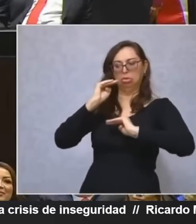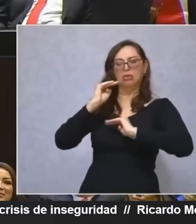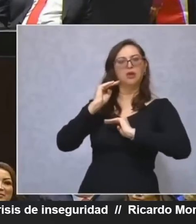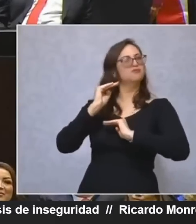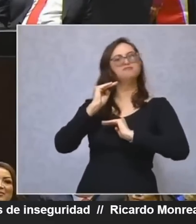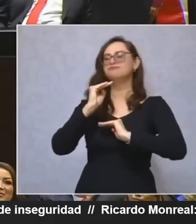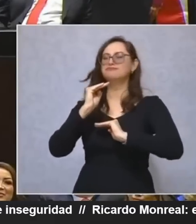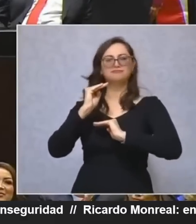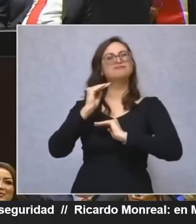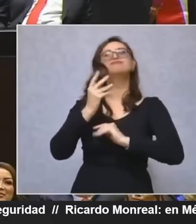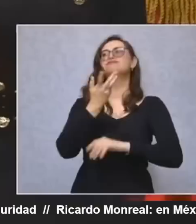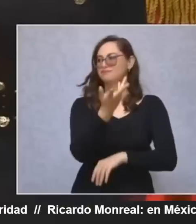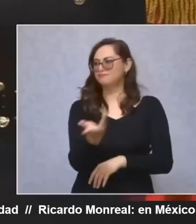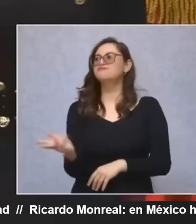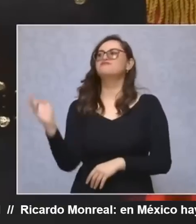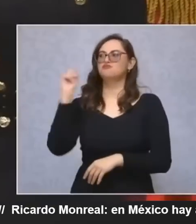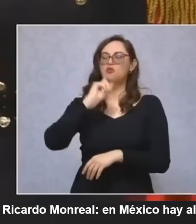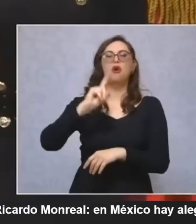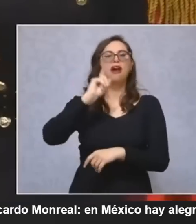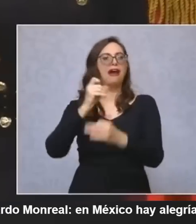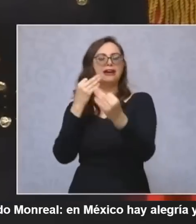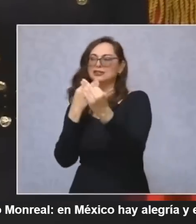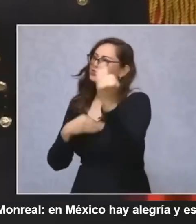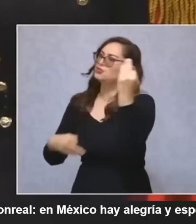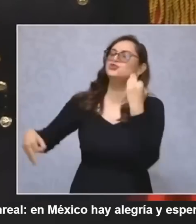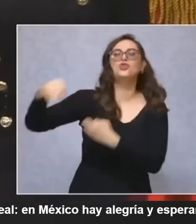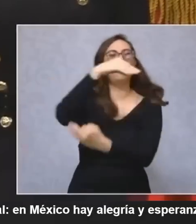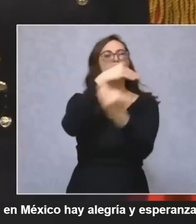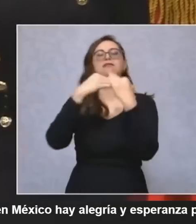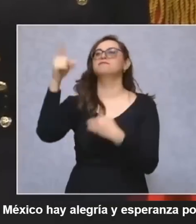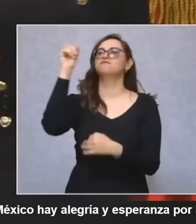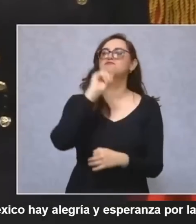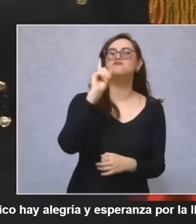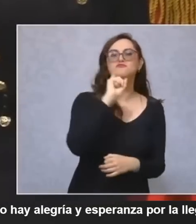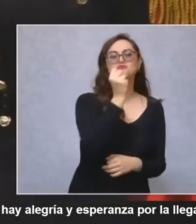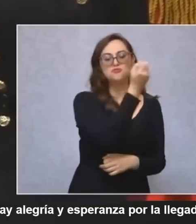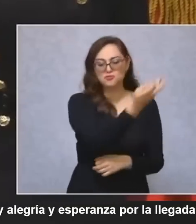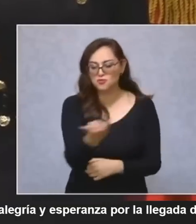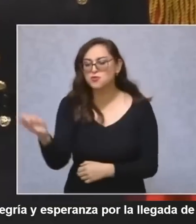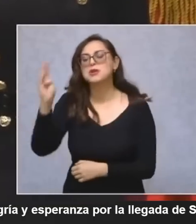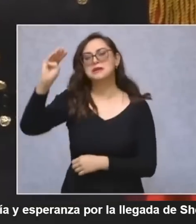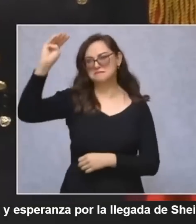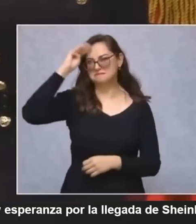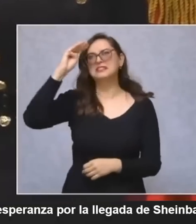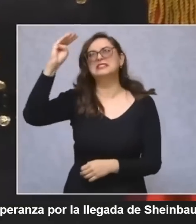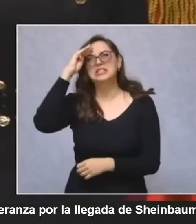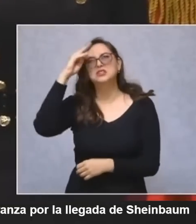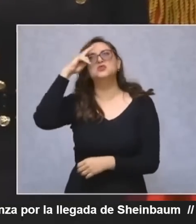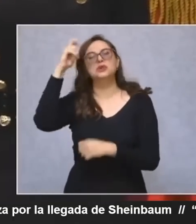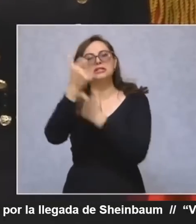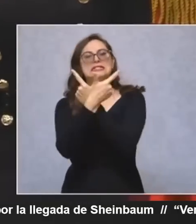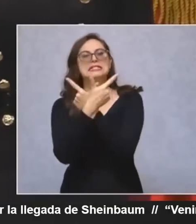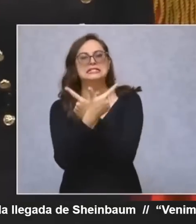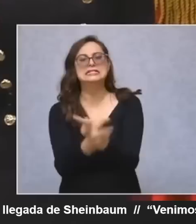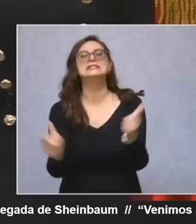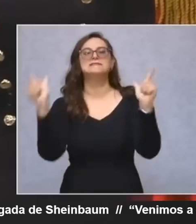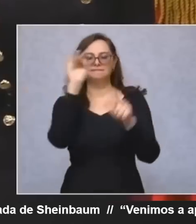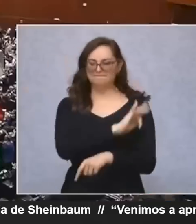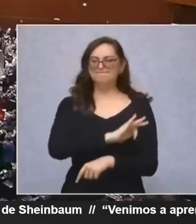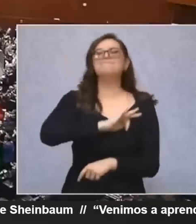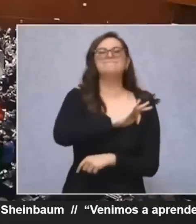destino. Llegan ellas, todas ellas que nos pensaron libres y